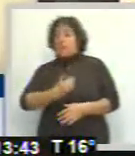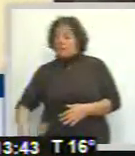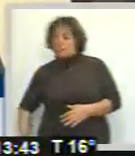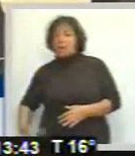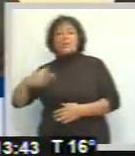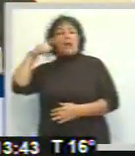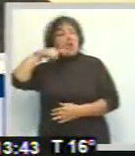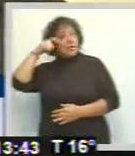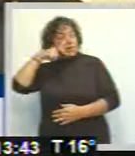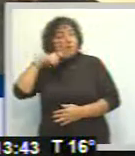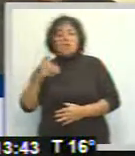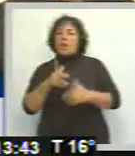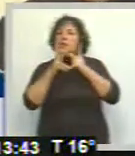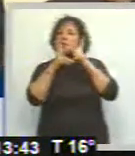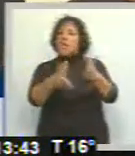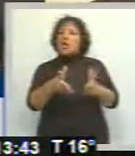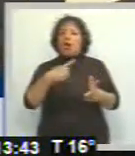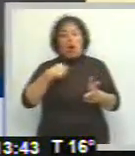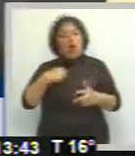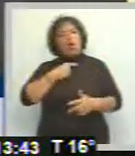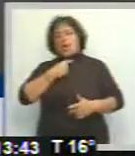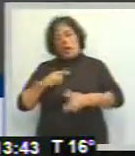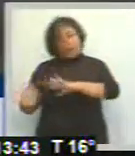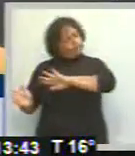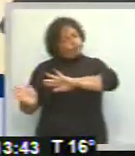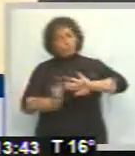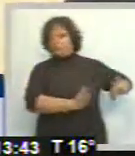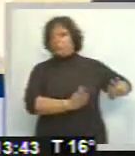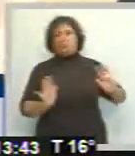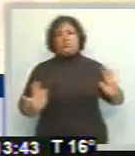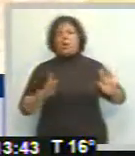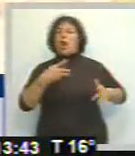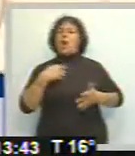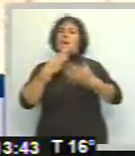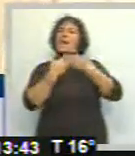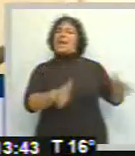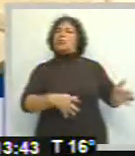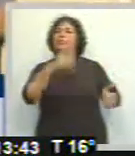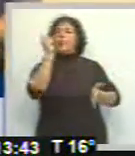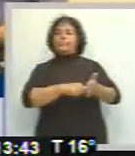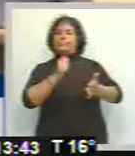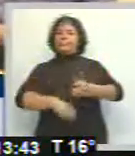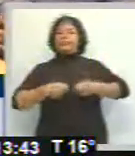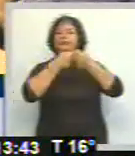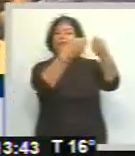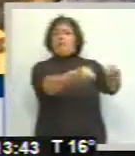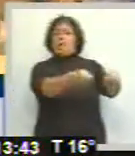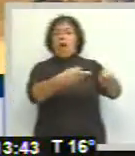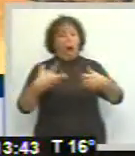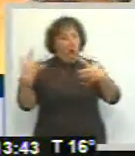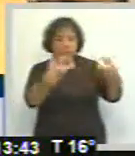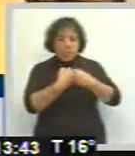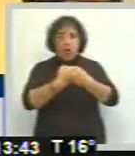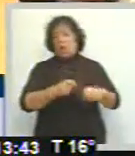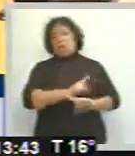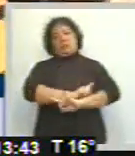Cuervo, manifestó dar un paso al costado y de hecho presentó su renuncia, la cual no fue aceptada por los diferentes miembros de